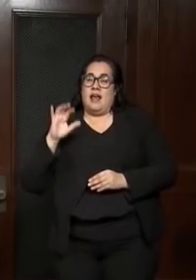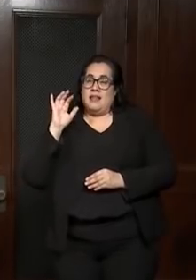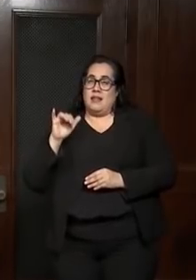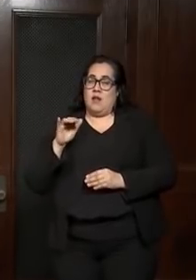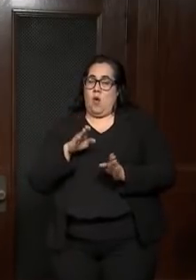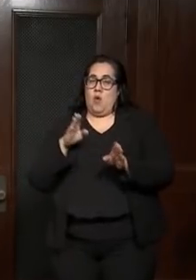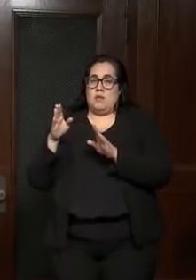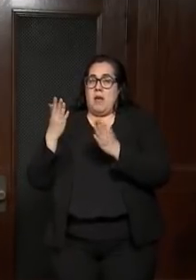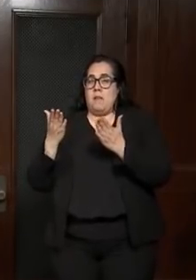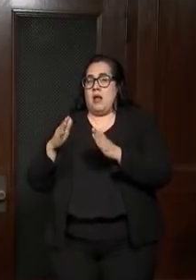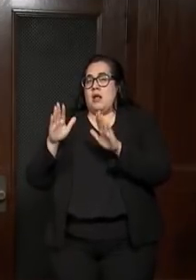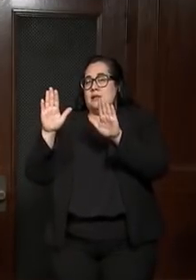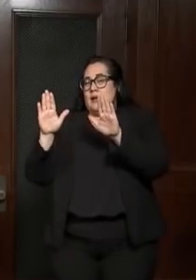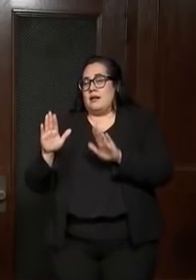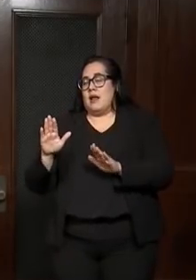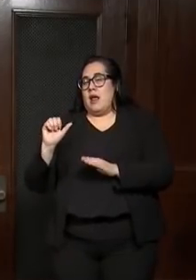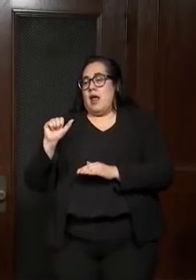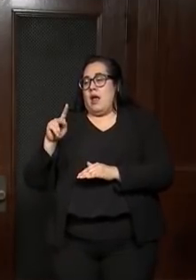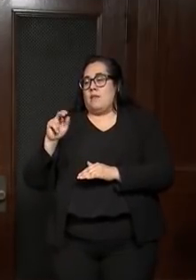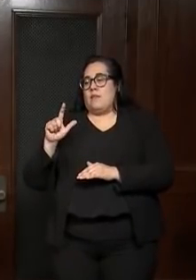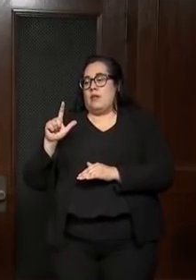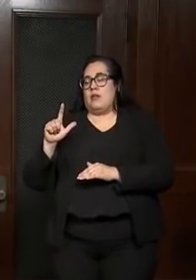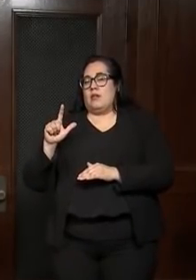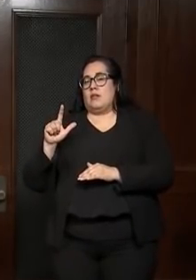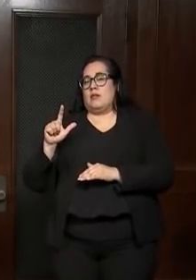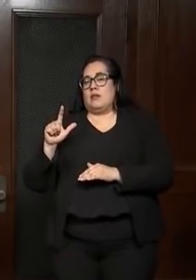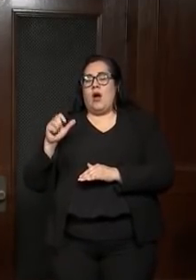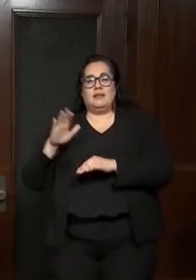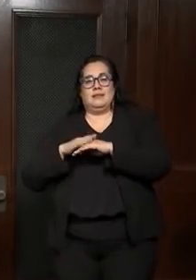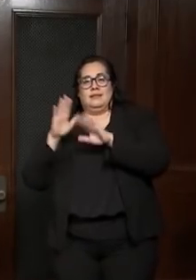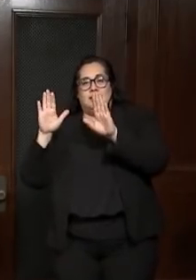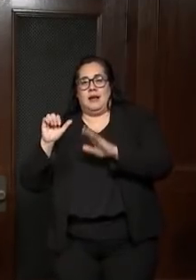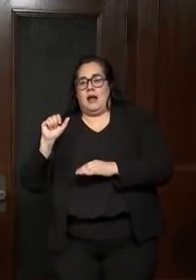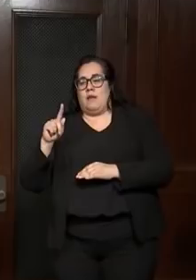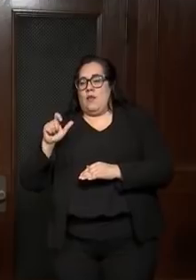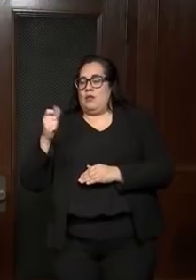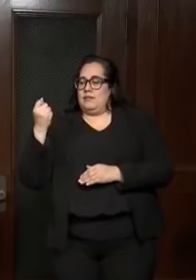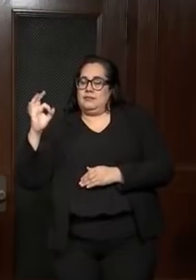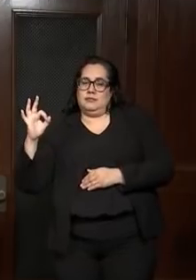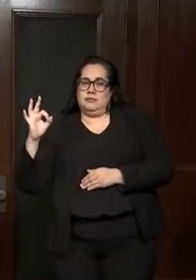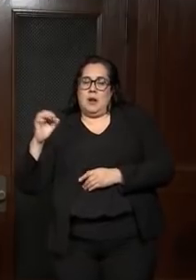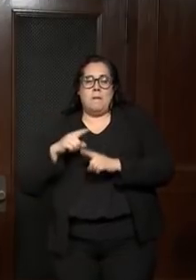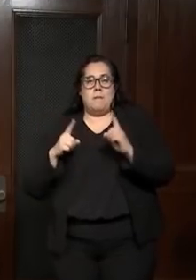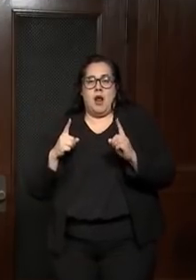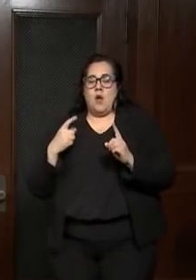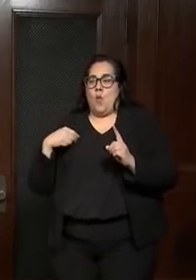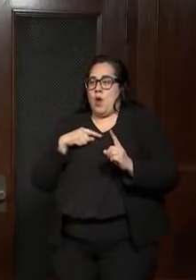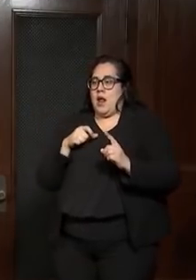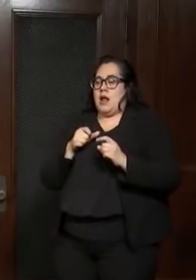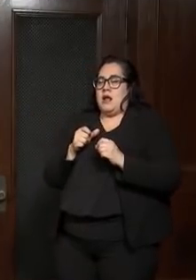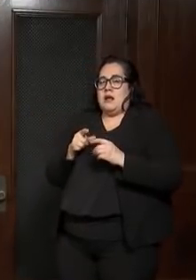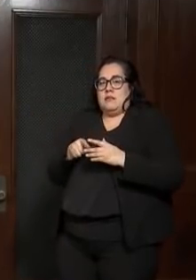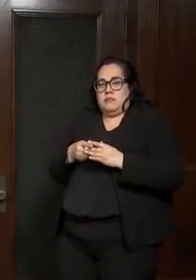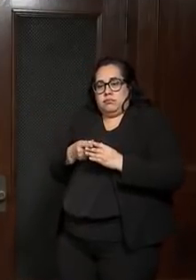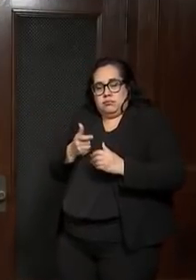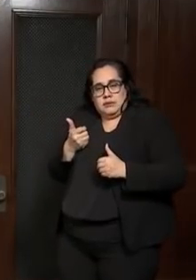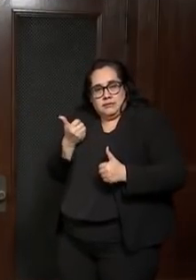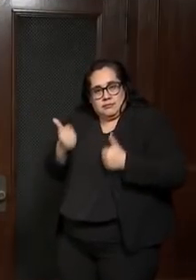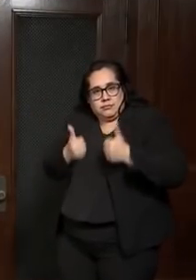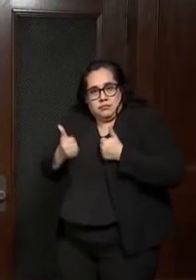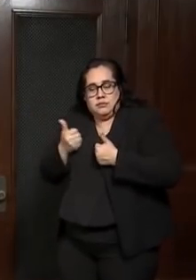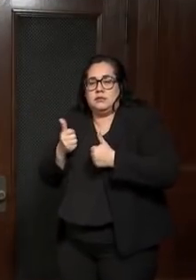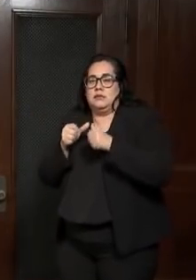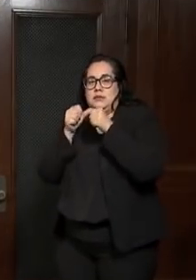19 de abril. Espero que sí. Pero si interrumpimos nuestros esfuerzos para la sana